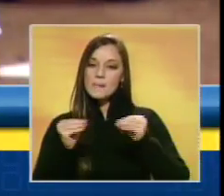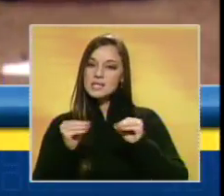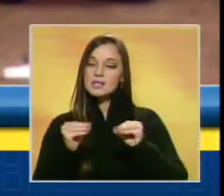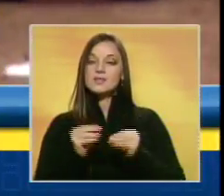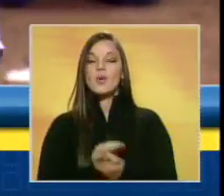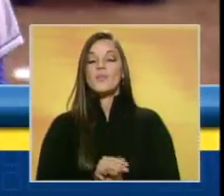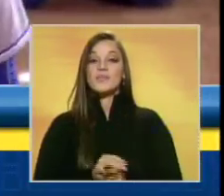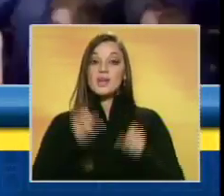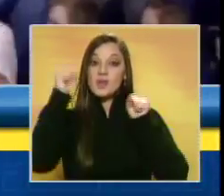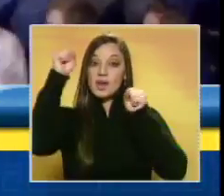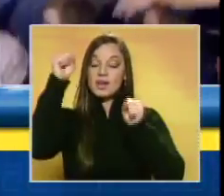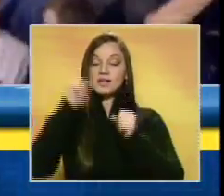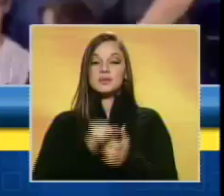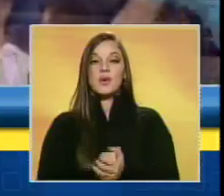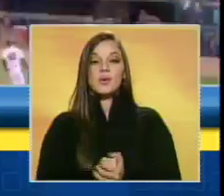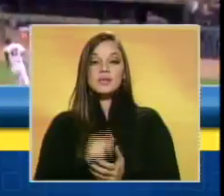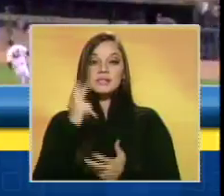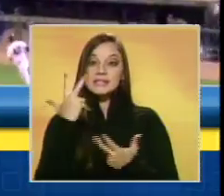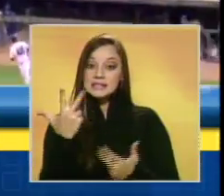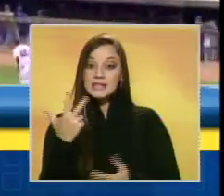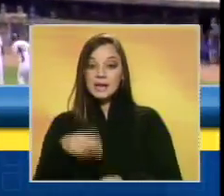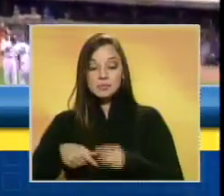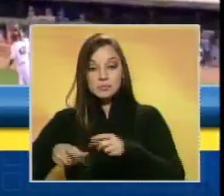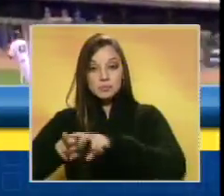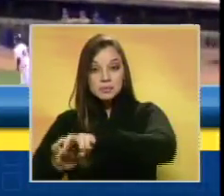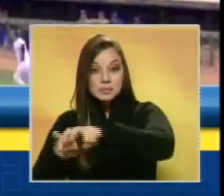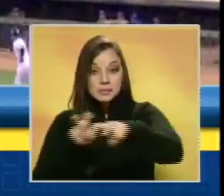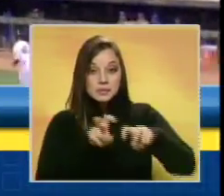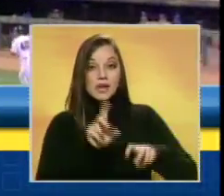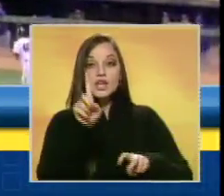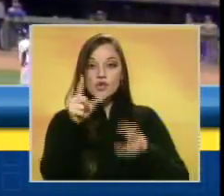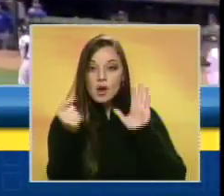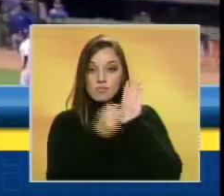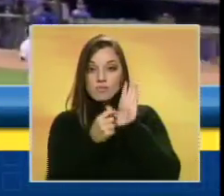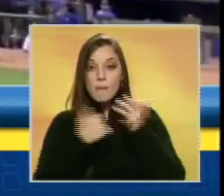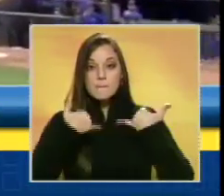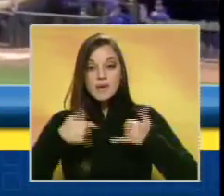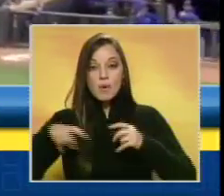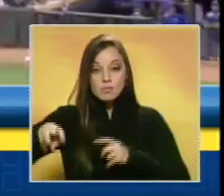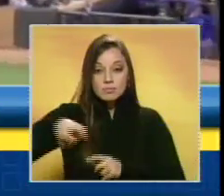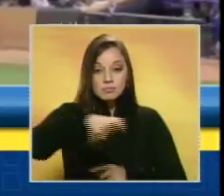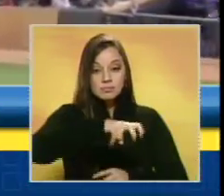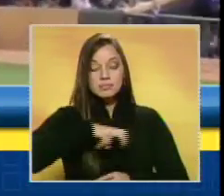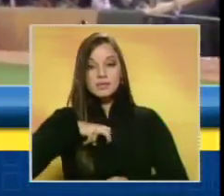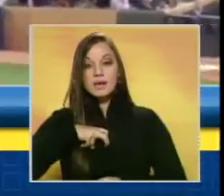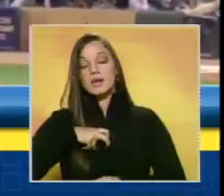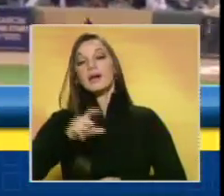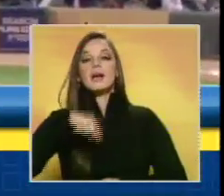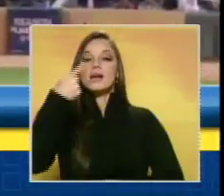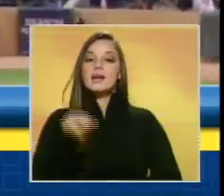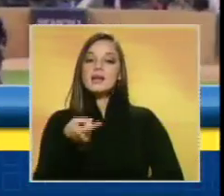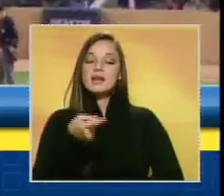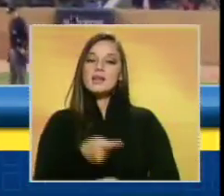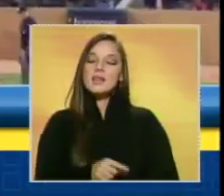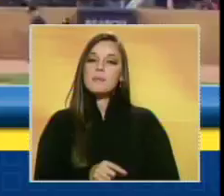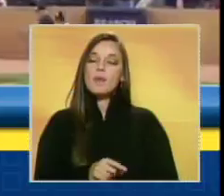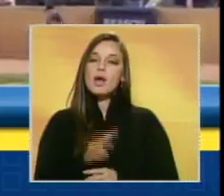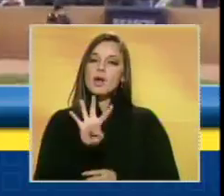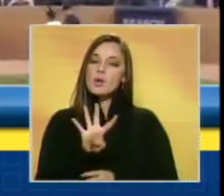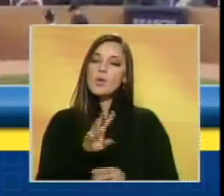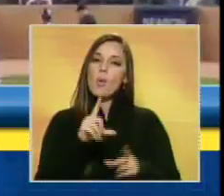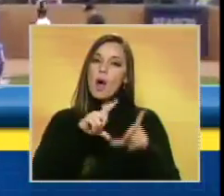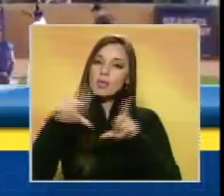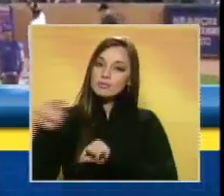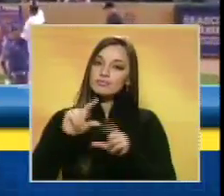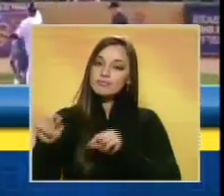fue de 3-1 con cuadrangular, 2 carreras remolcadas y 1 anotada. Por Kansas City, Alcides Escobar de 4-3, Omar Infante de 4-1